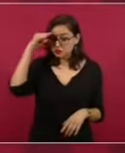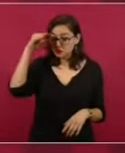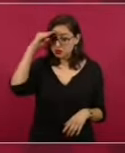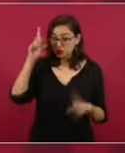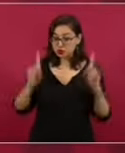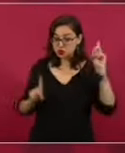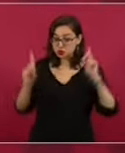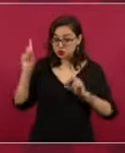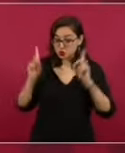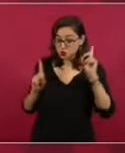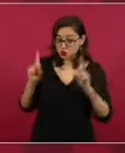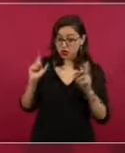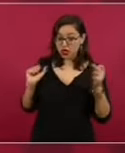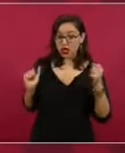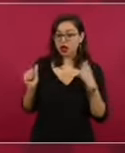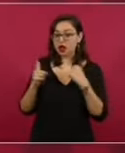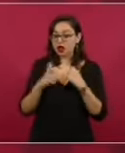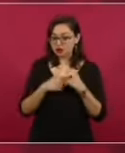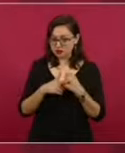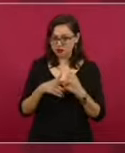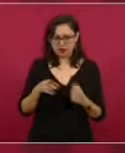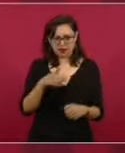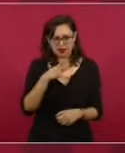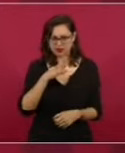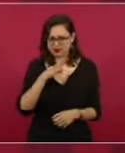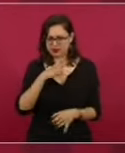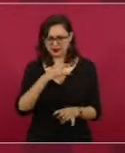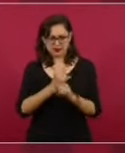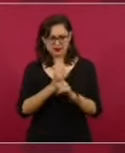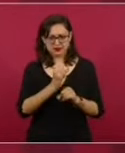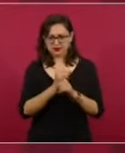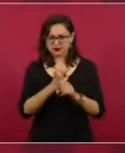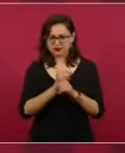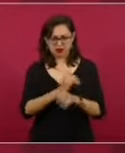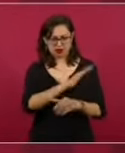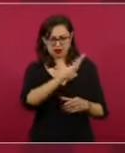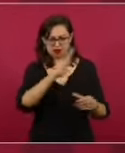porque ordené que lo subieran completo,